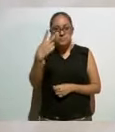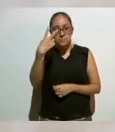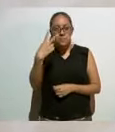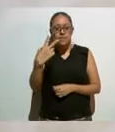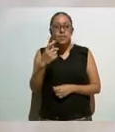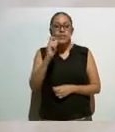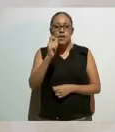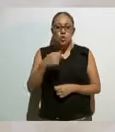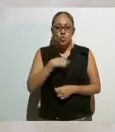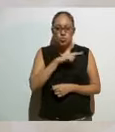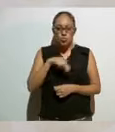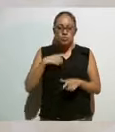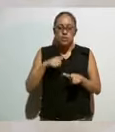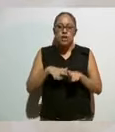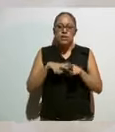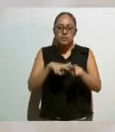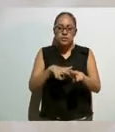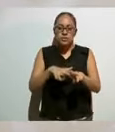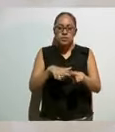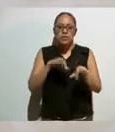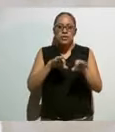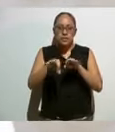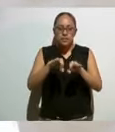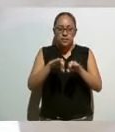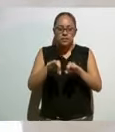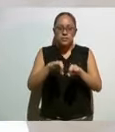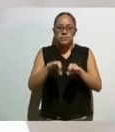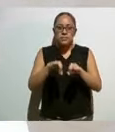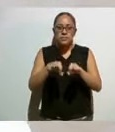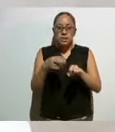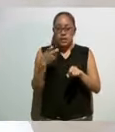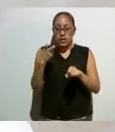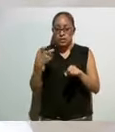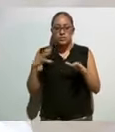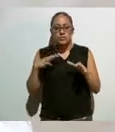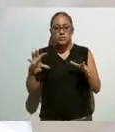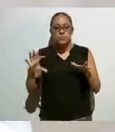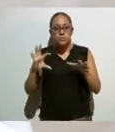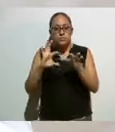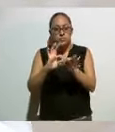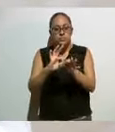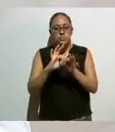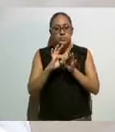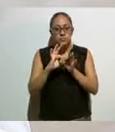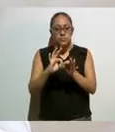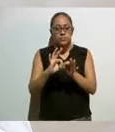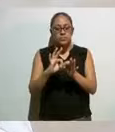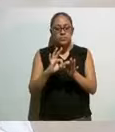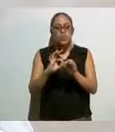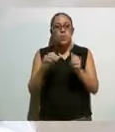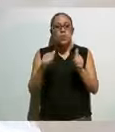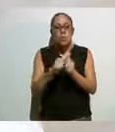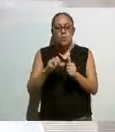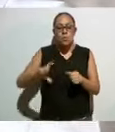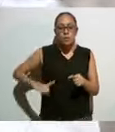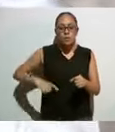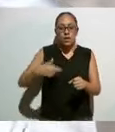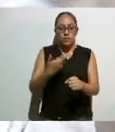estamos trabajando de manera coordinada con el